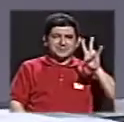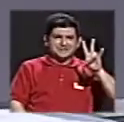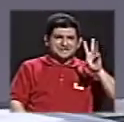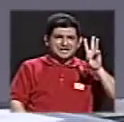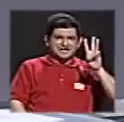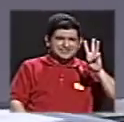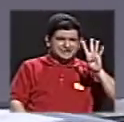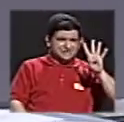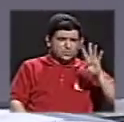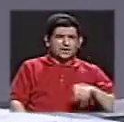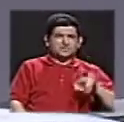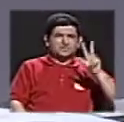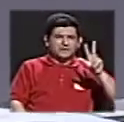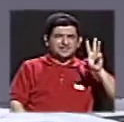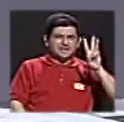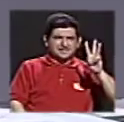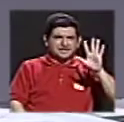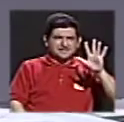perdón,